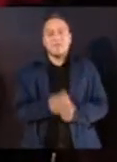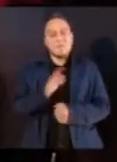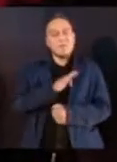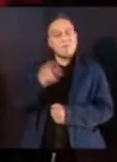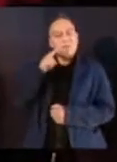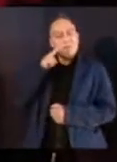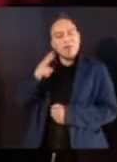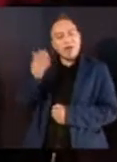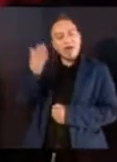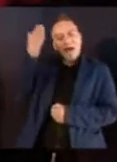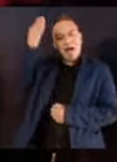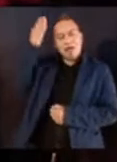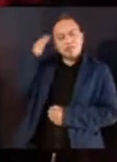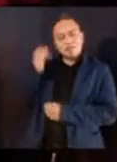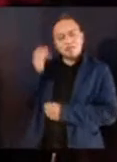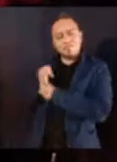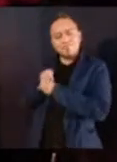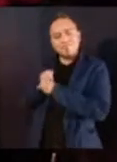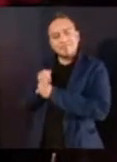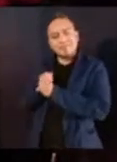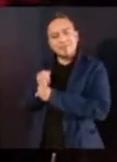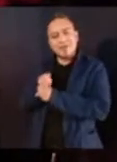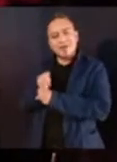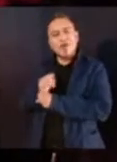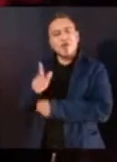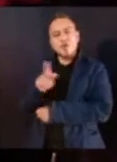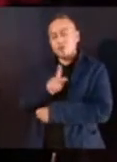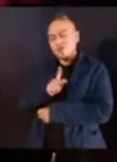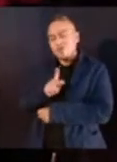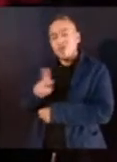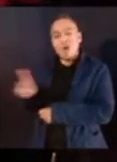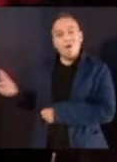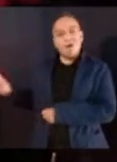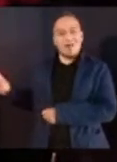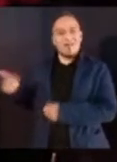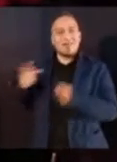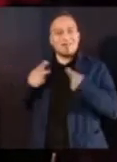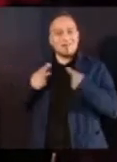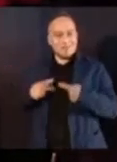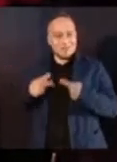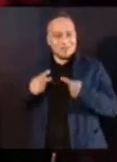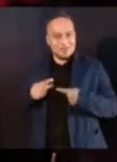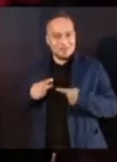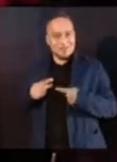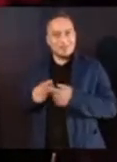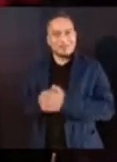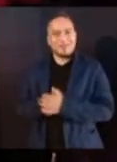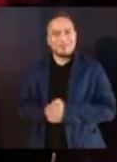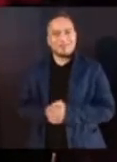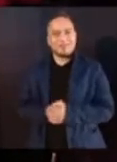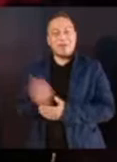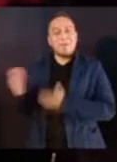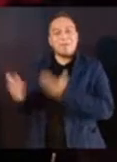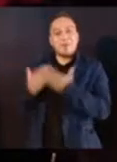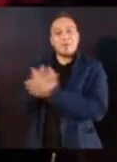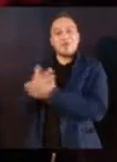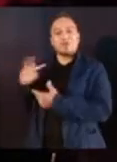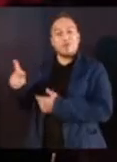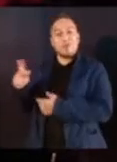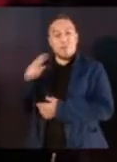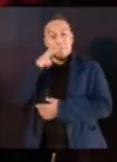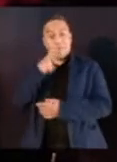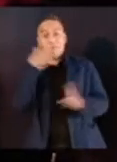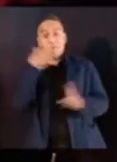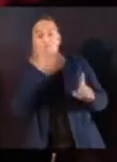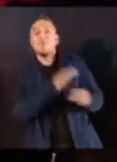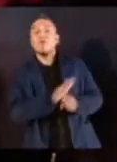pensamiento prácticamente de todos los miembros de la generación del Ateneo de la Juventud, se trataba